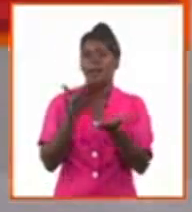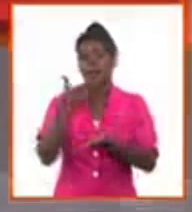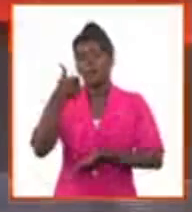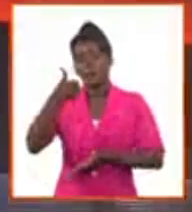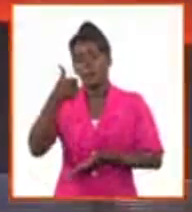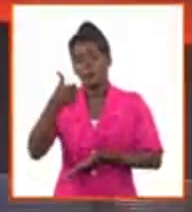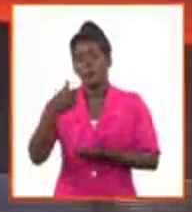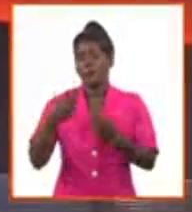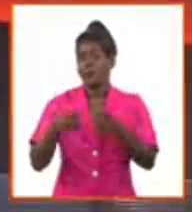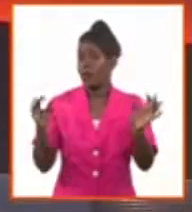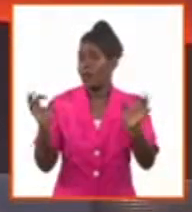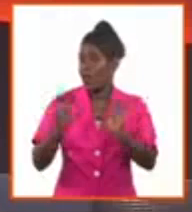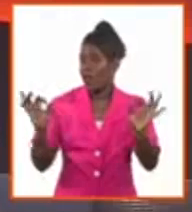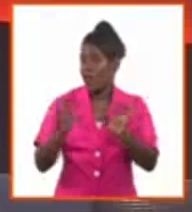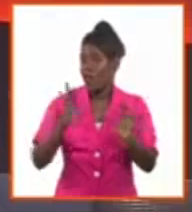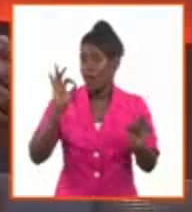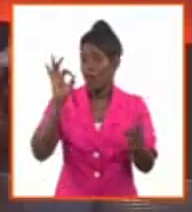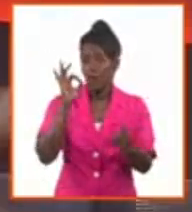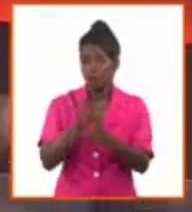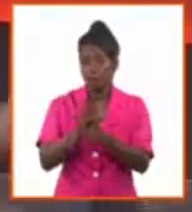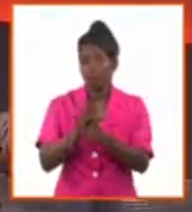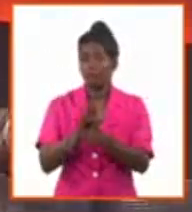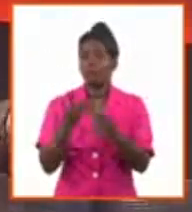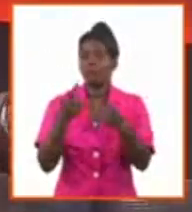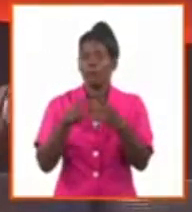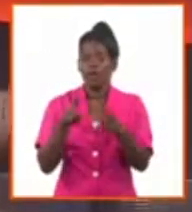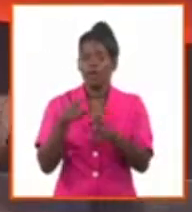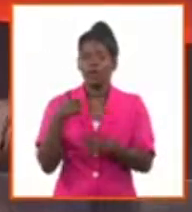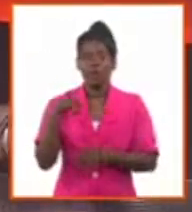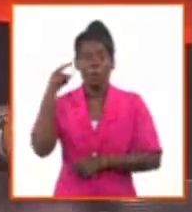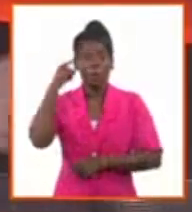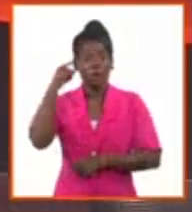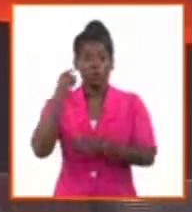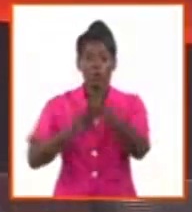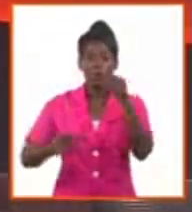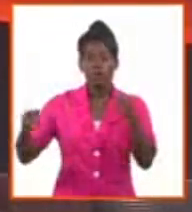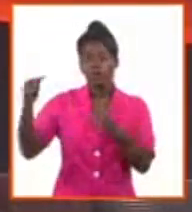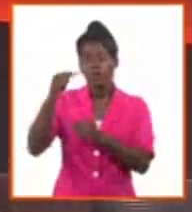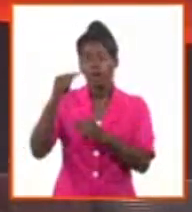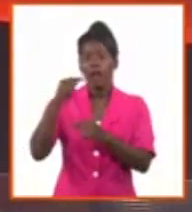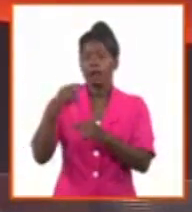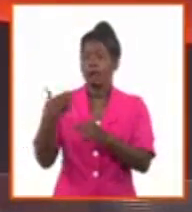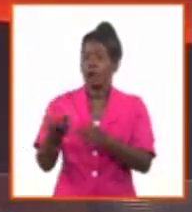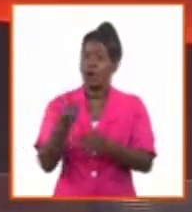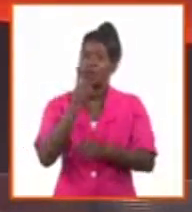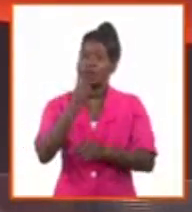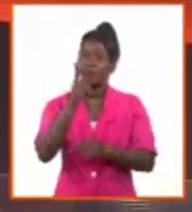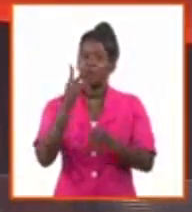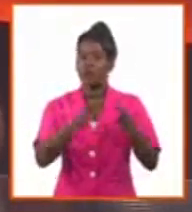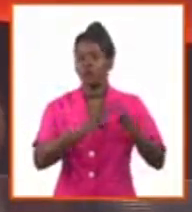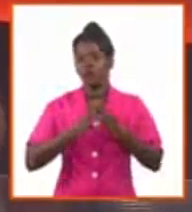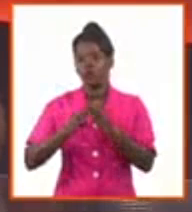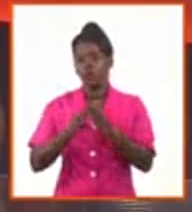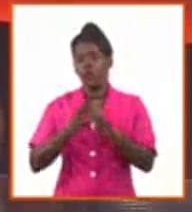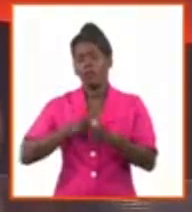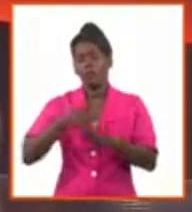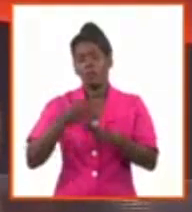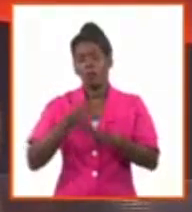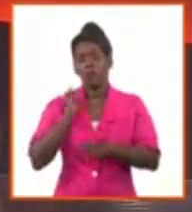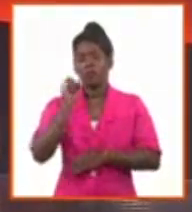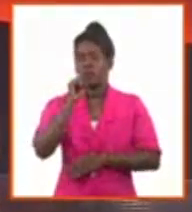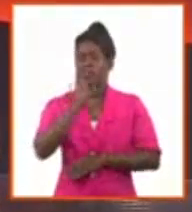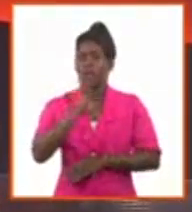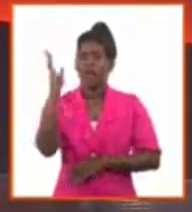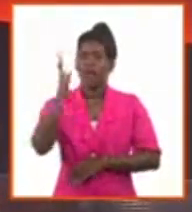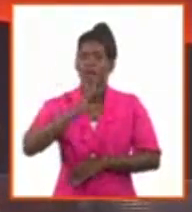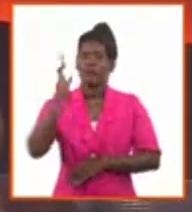aún, estamos viendo, siempre hemos sido un poco más de atención a las comunidades más vulnerables que tenemos, y entonces al final terminar con una fiesta